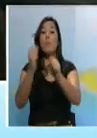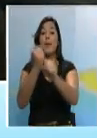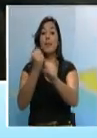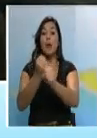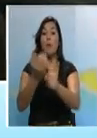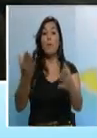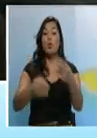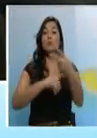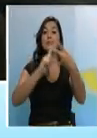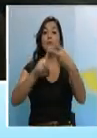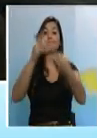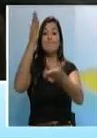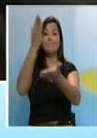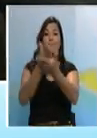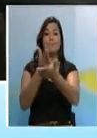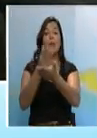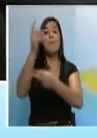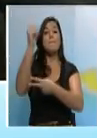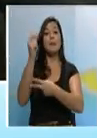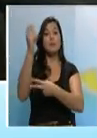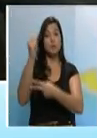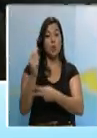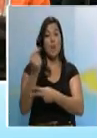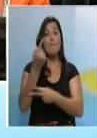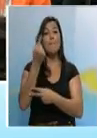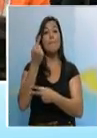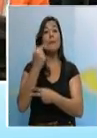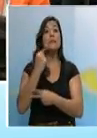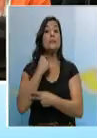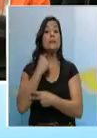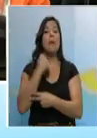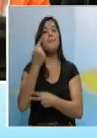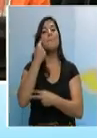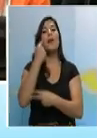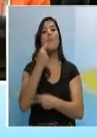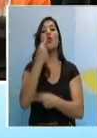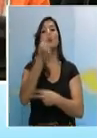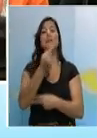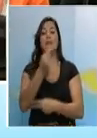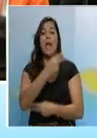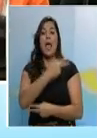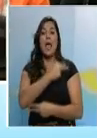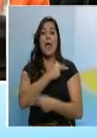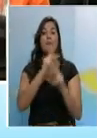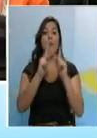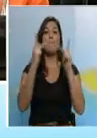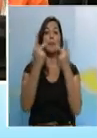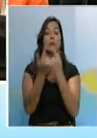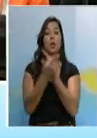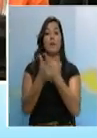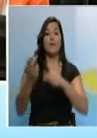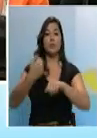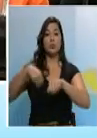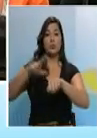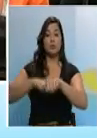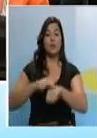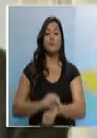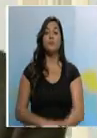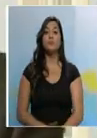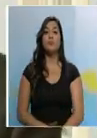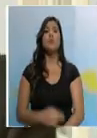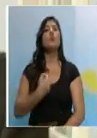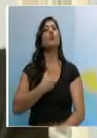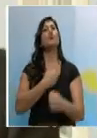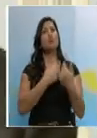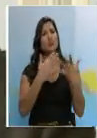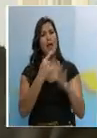también poner freno en materia de pensiones. Escuchemos al jefe de la bancada de Liberación Nacional. Pero es que lo hemos dicho